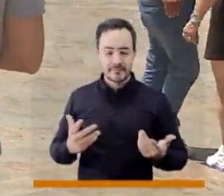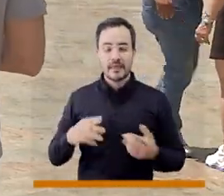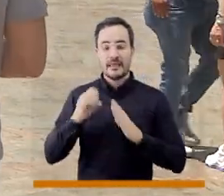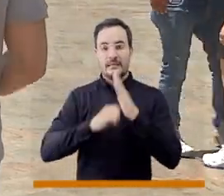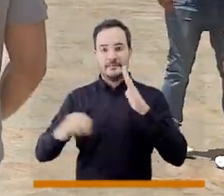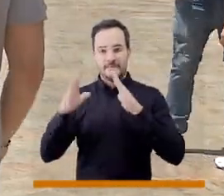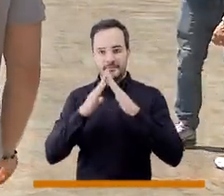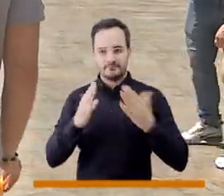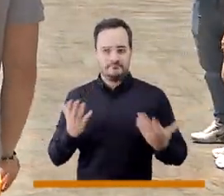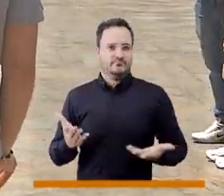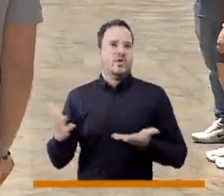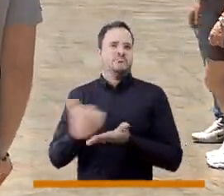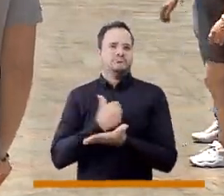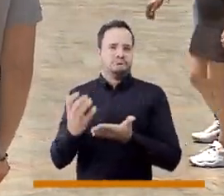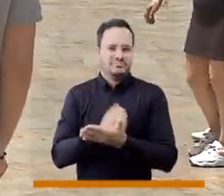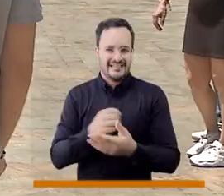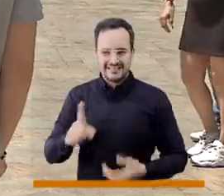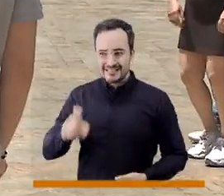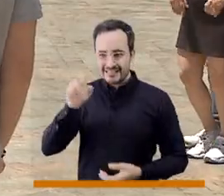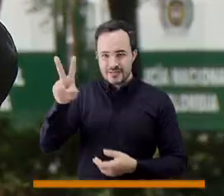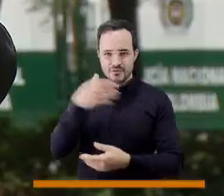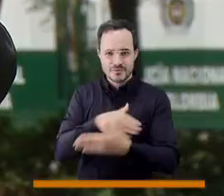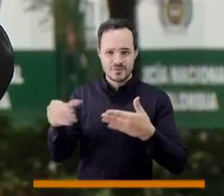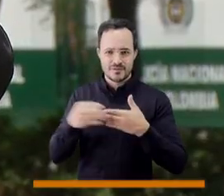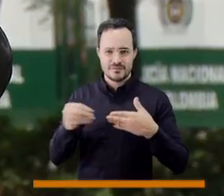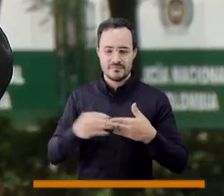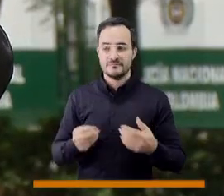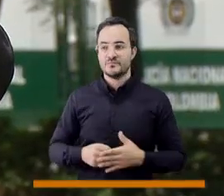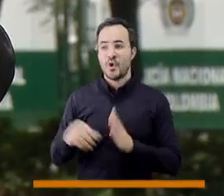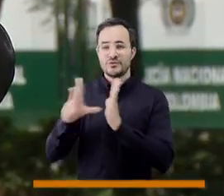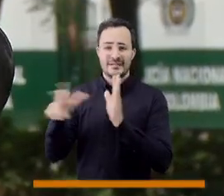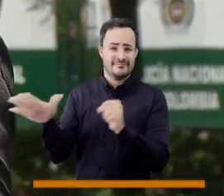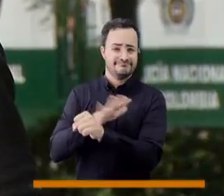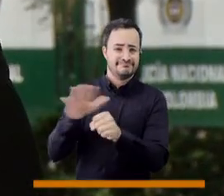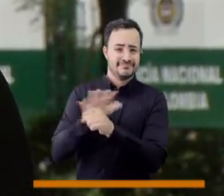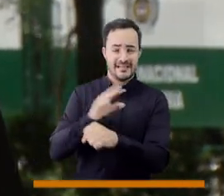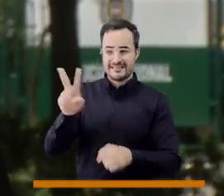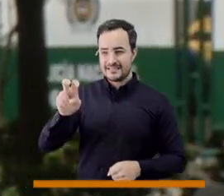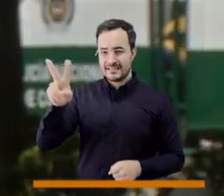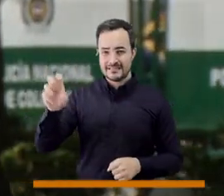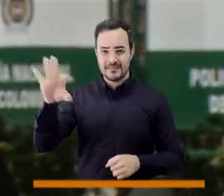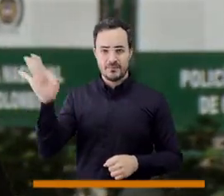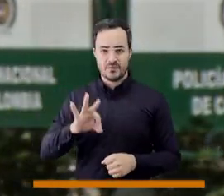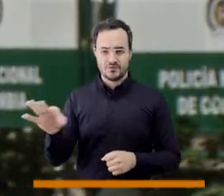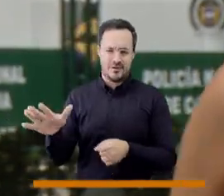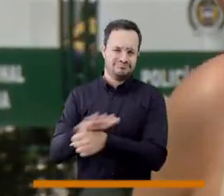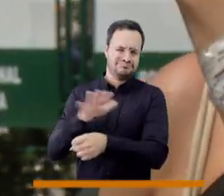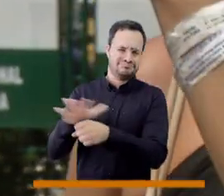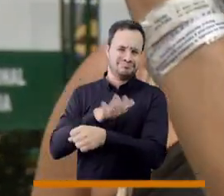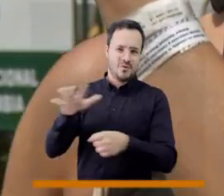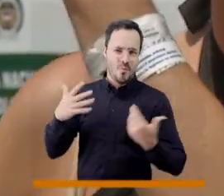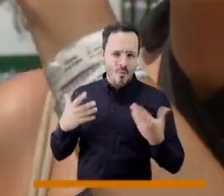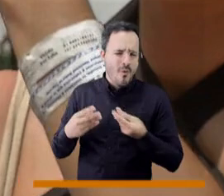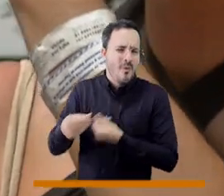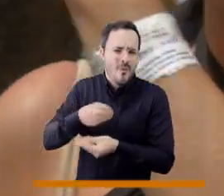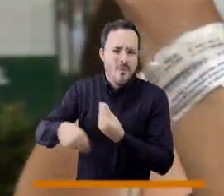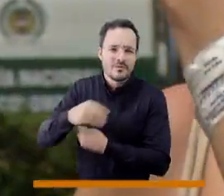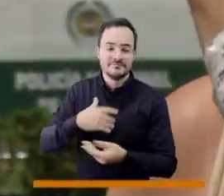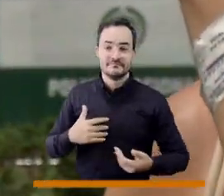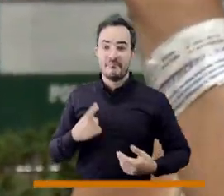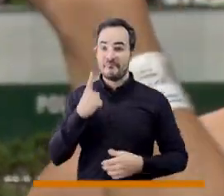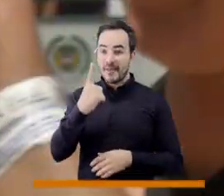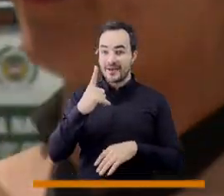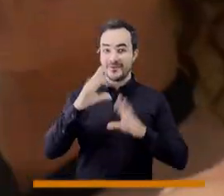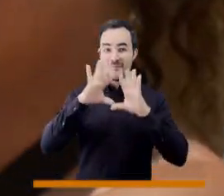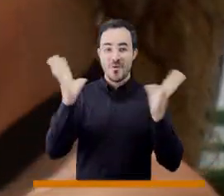dólares. El Airbnb generando recursos, 62 millones de dólares. La ocupación hotelera, 77%.